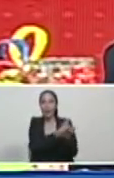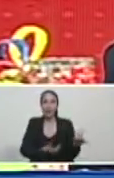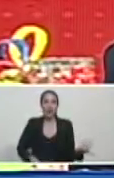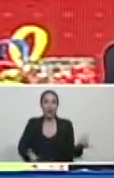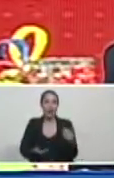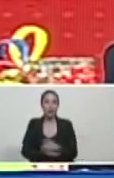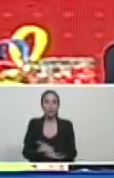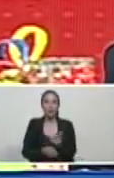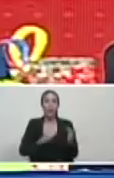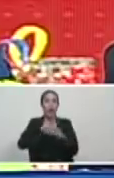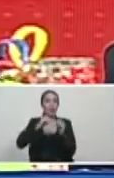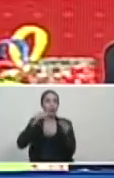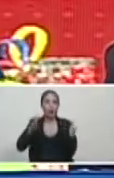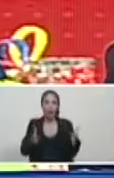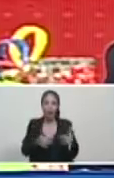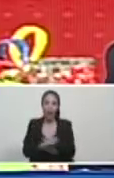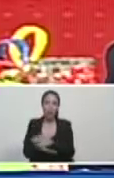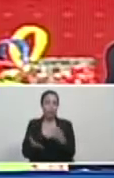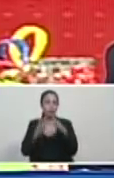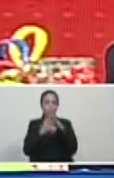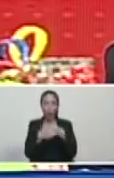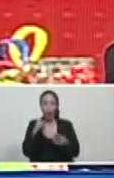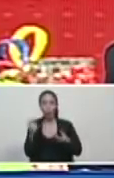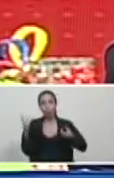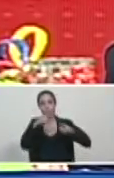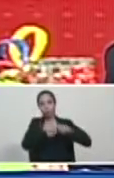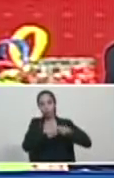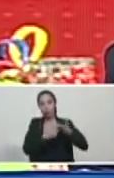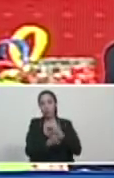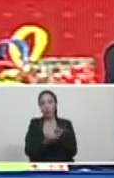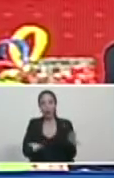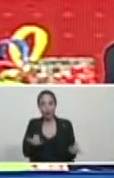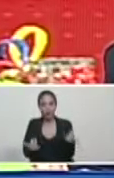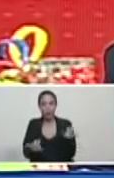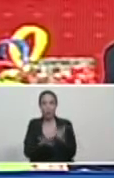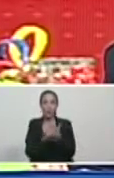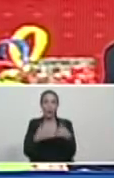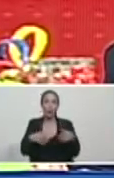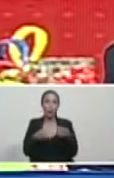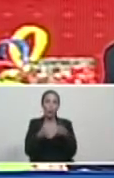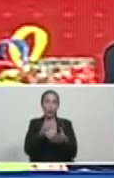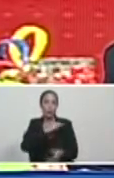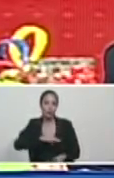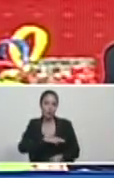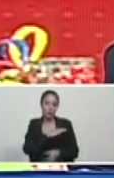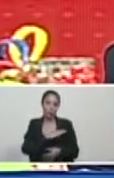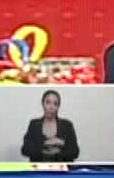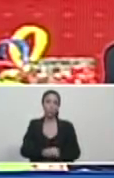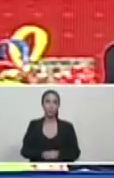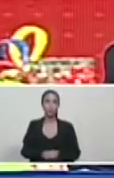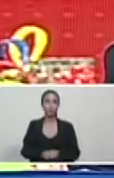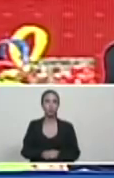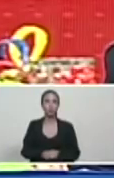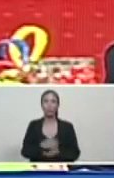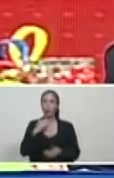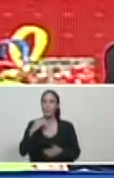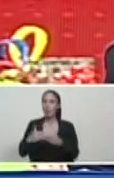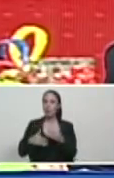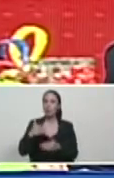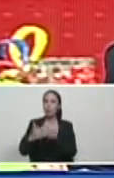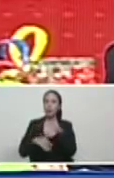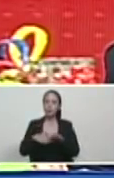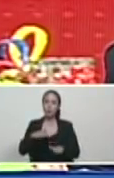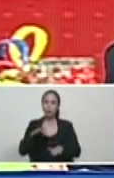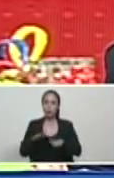Movimiento por la Paz y la Vida, que dirige, que conduce. La gran base de misión del Vigía. Vamos paso a paso.